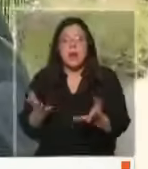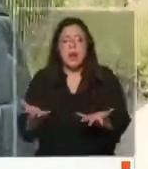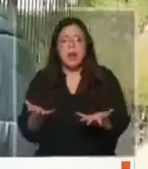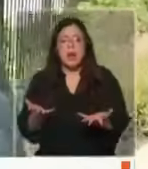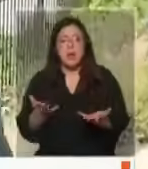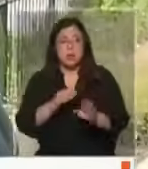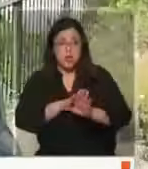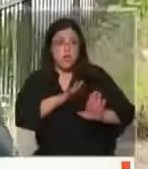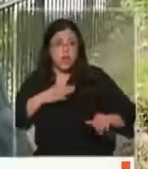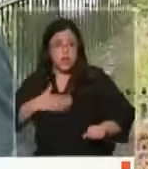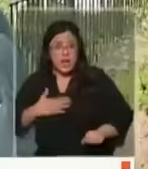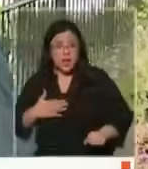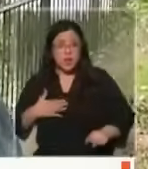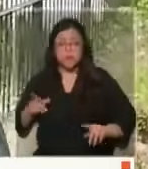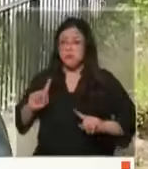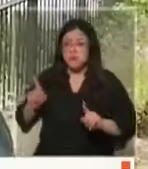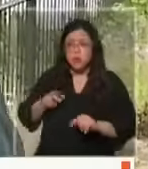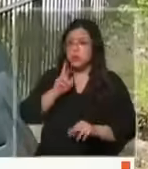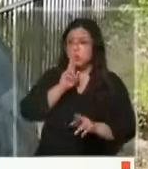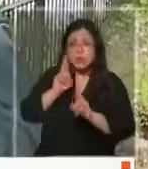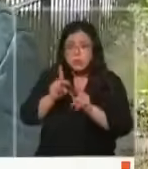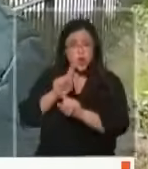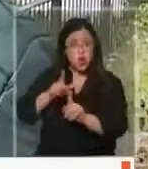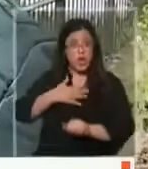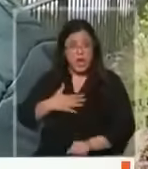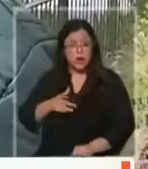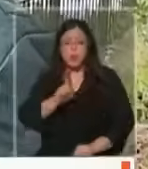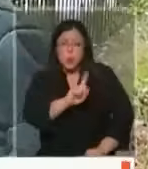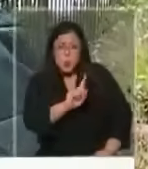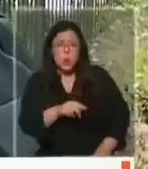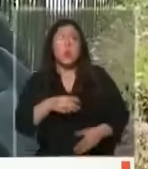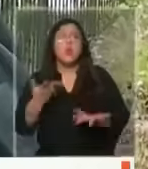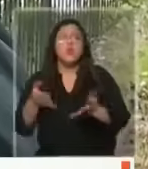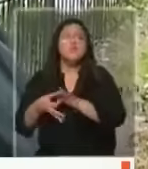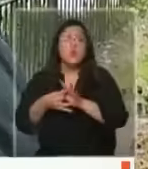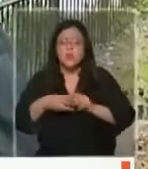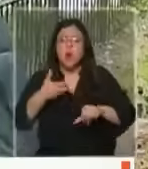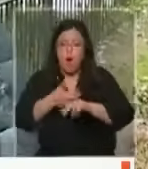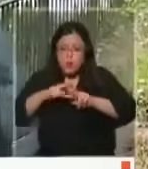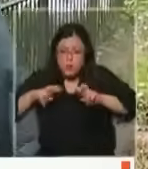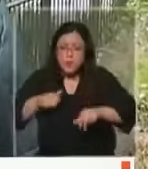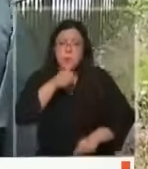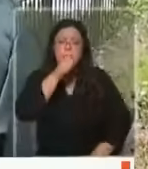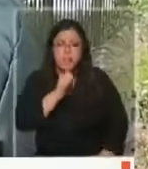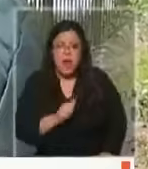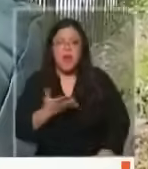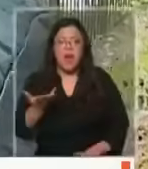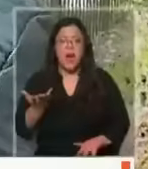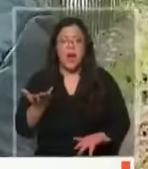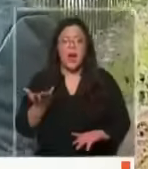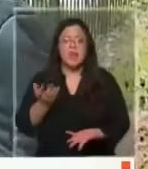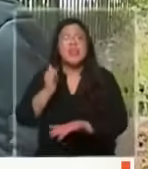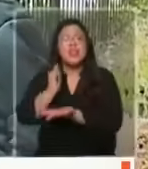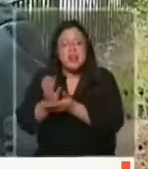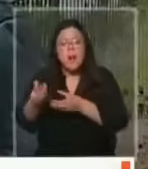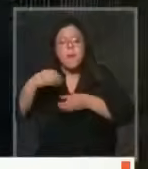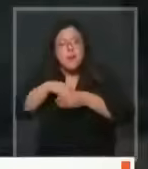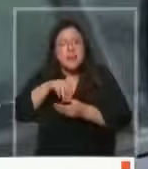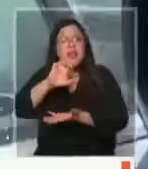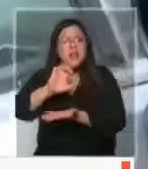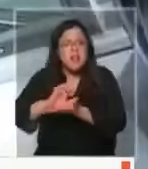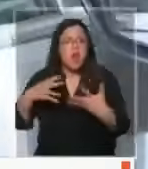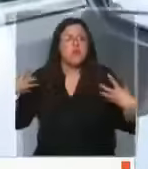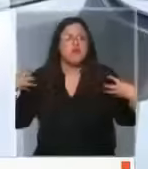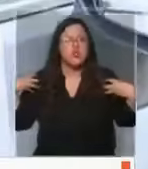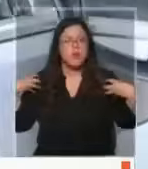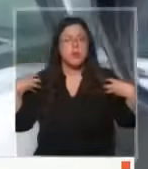aludir, no porque no quiera contestar. Es porque hay una investigación declarada secreta por una institución del Estado que está investigando. ¿Se